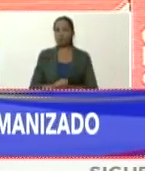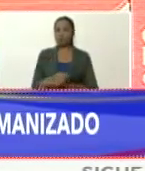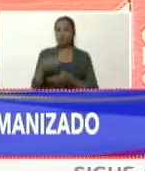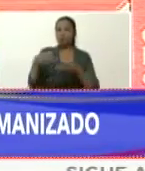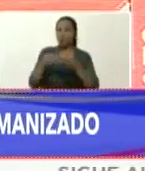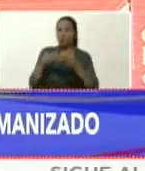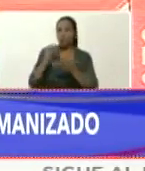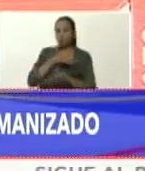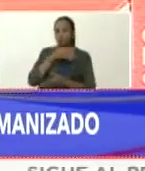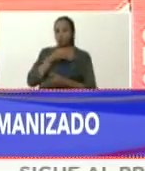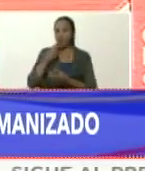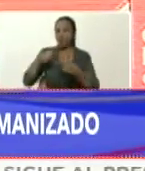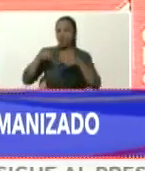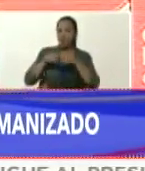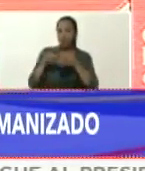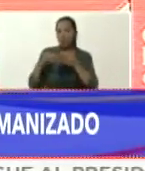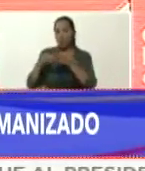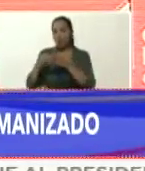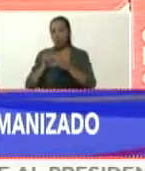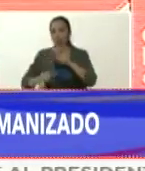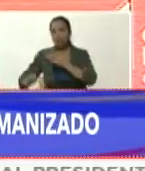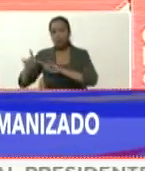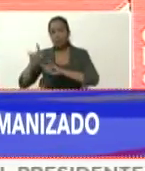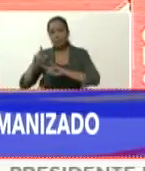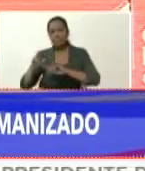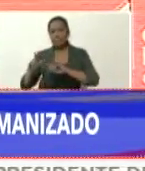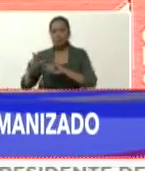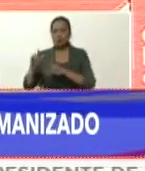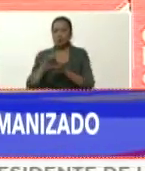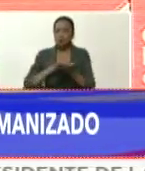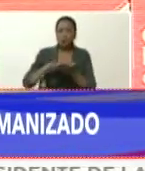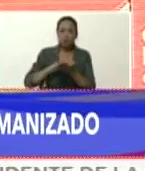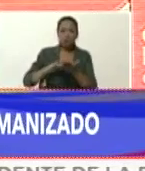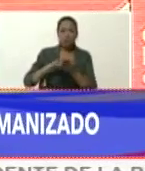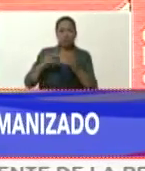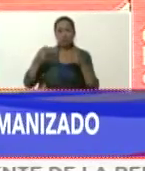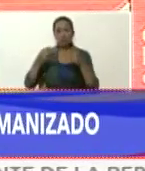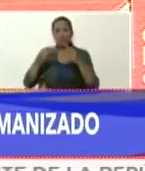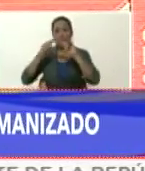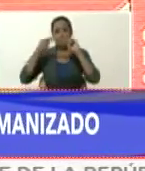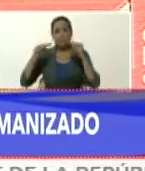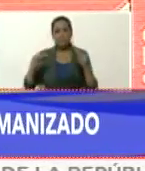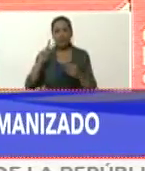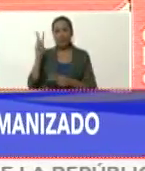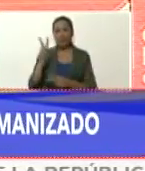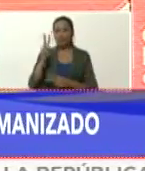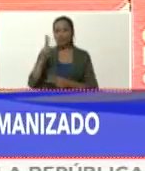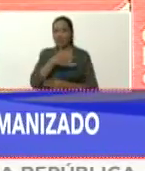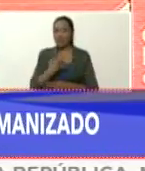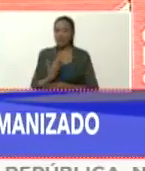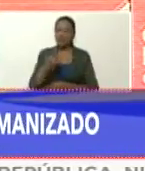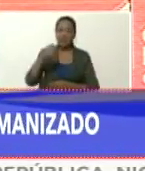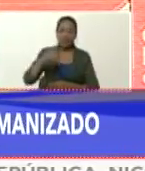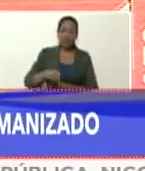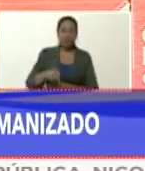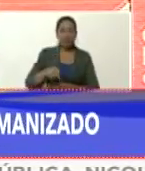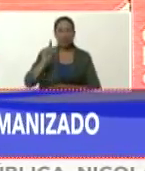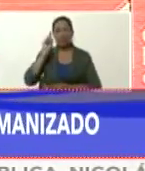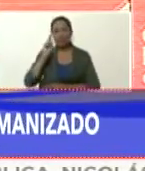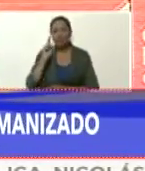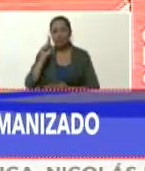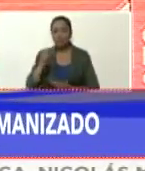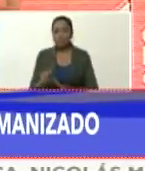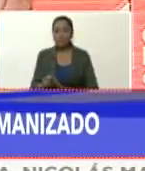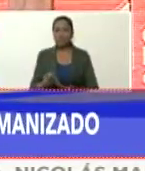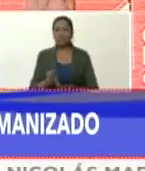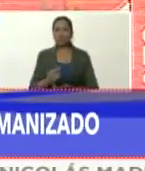socialismo será la generación del amor, de la solidaridad y de la paz que Venezuela tanto quiere, tanto necesita